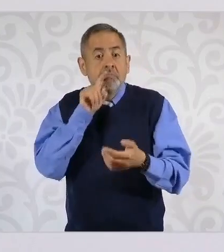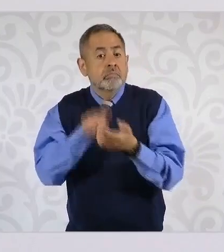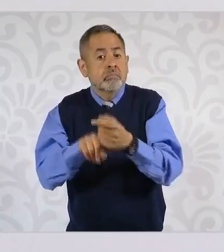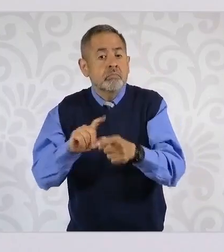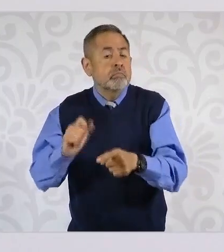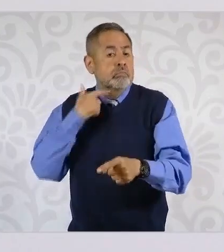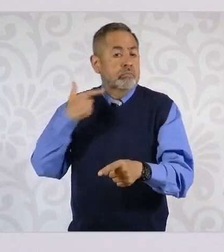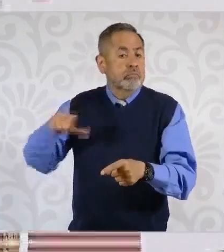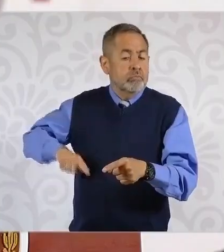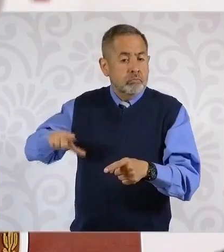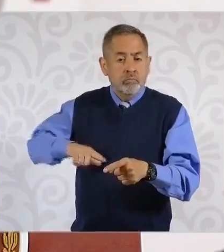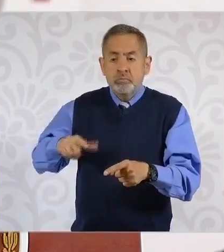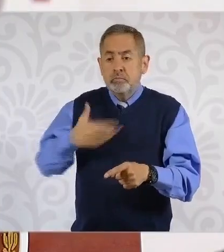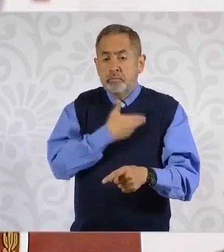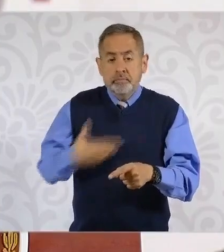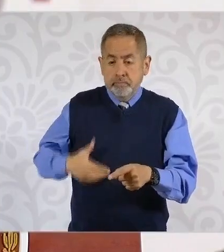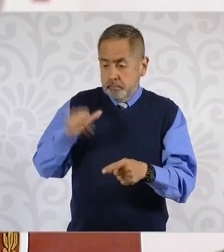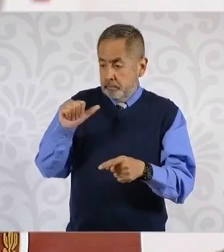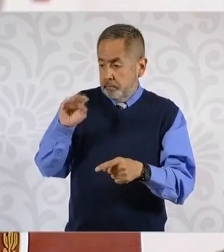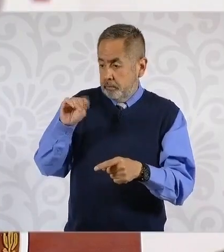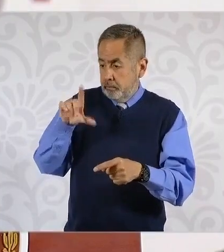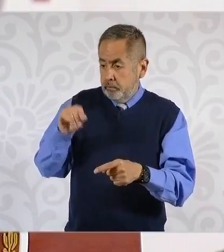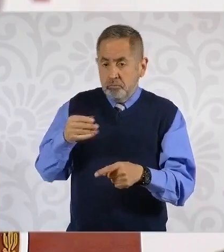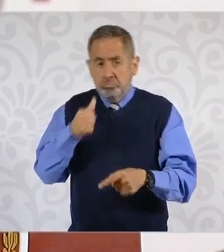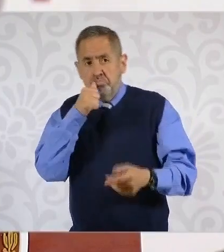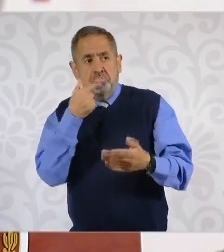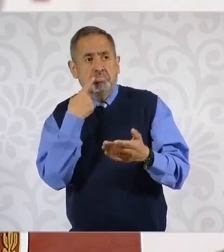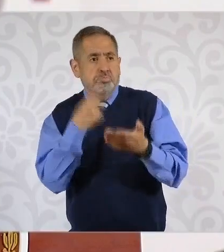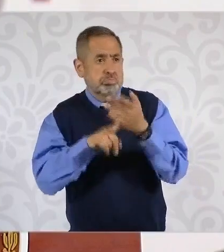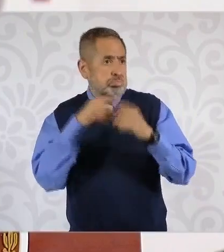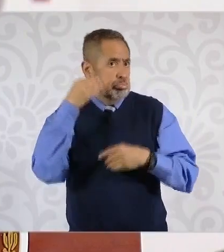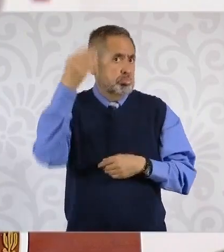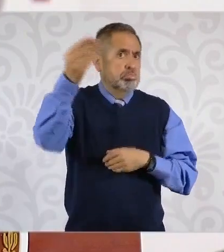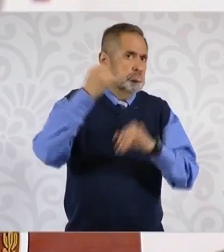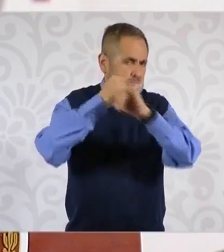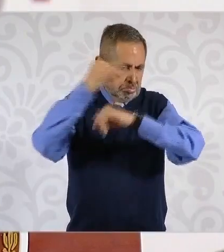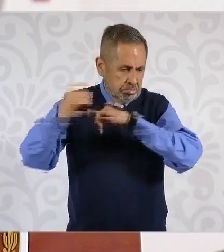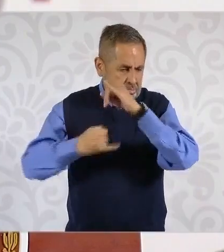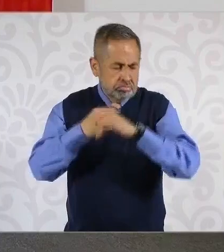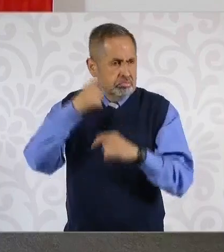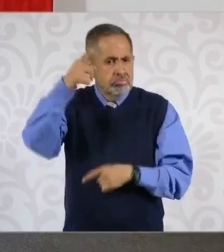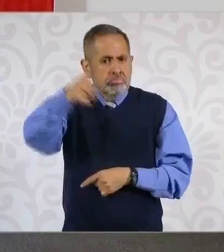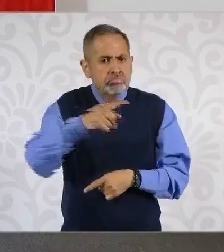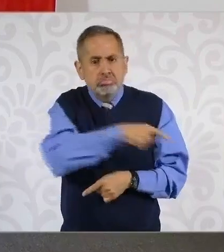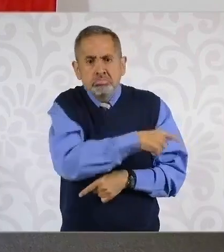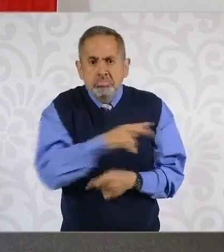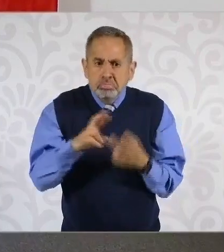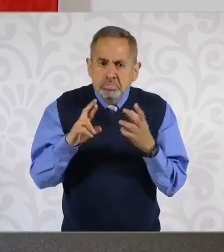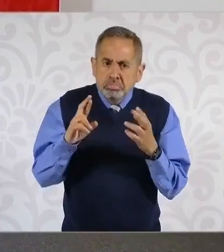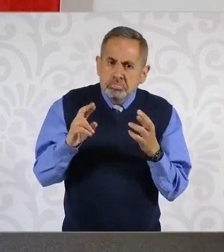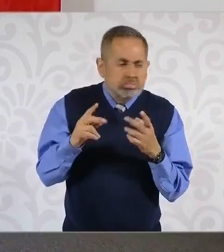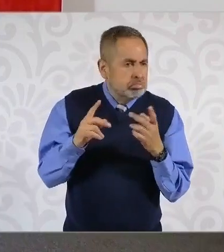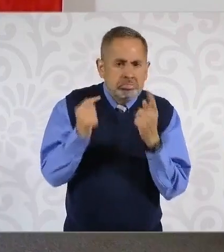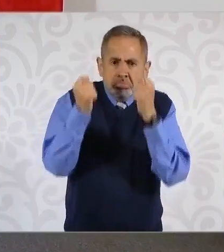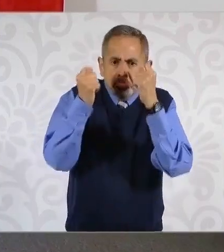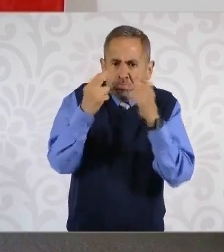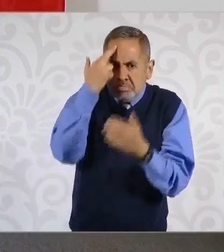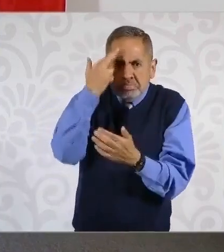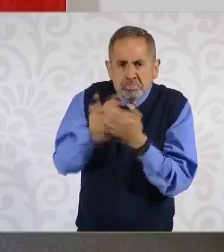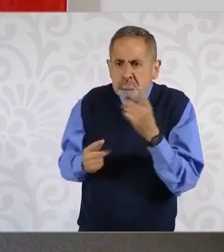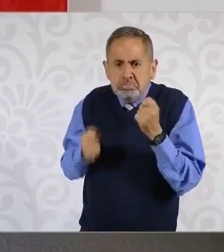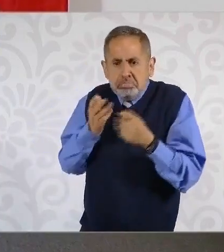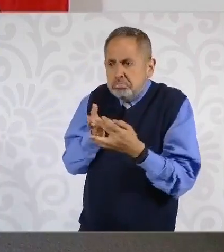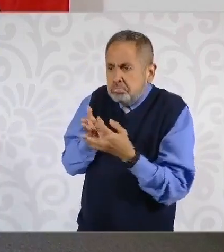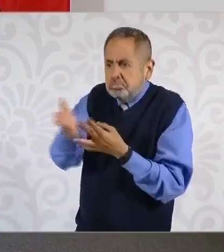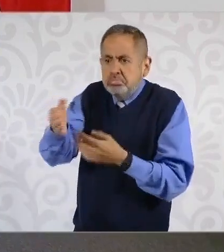del presidente López Obrador en instancias internacionales por la violación a la soberanía de nuestro país,